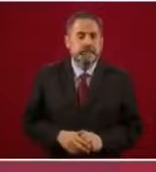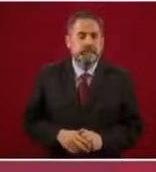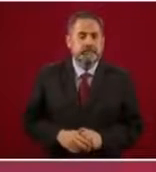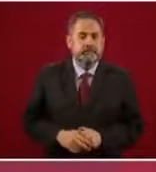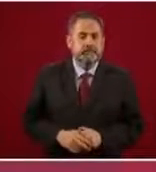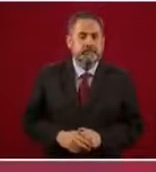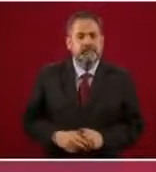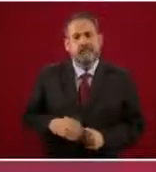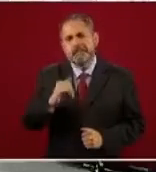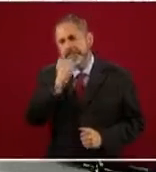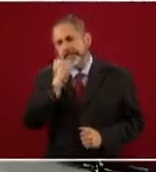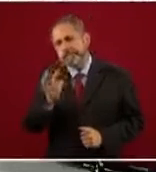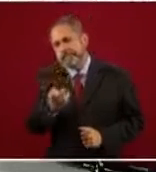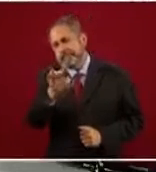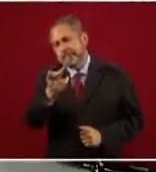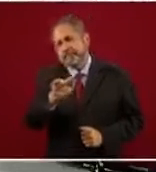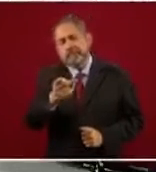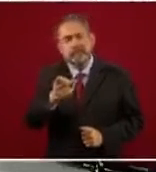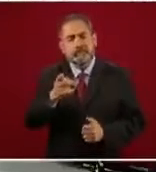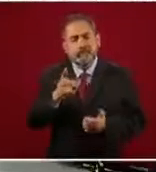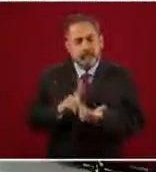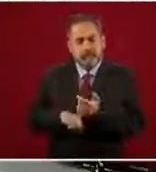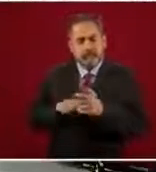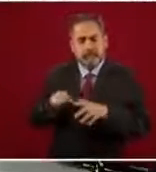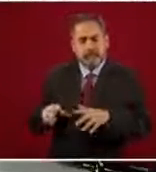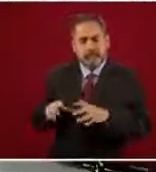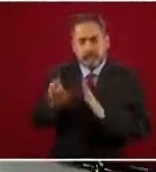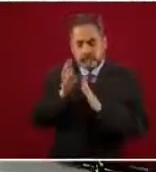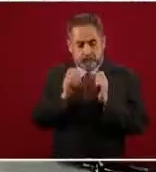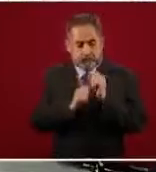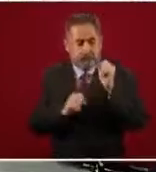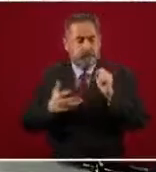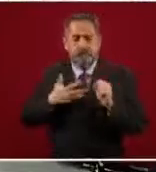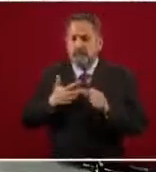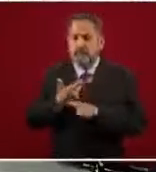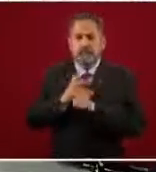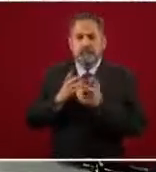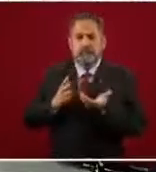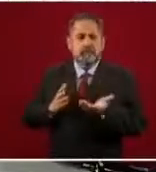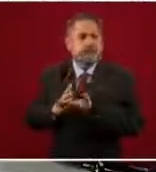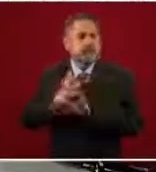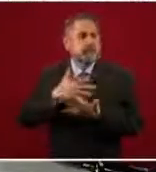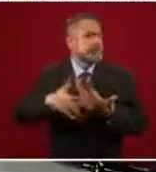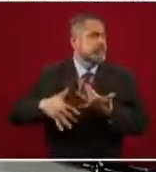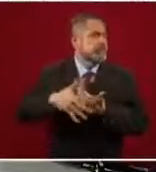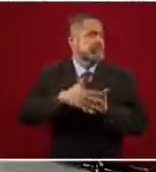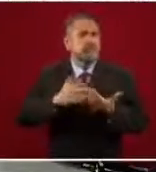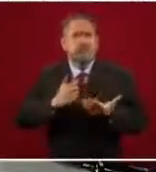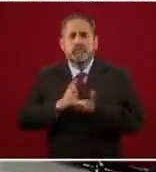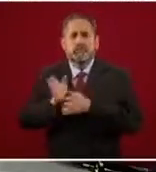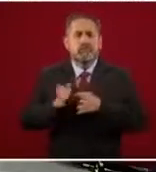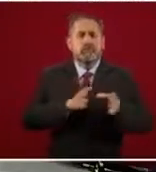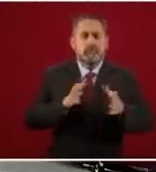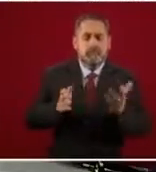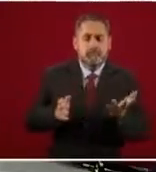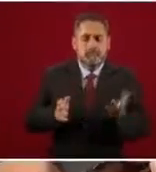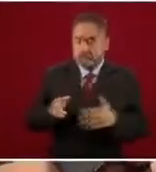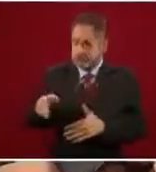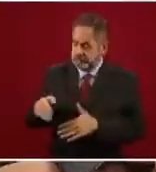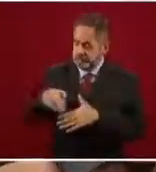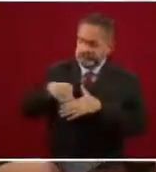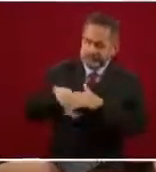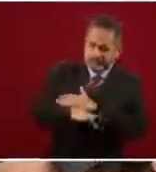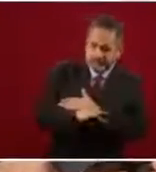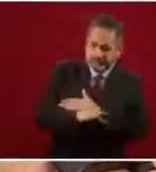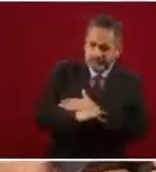Perdón la pregunta, pero dentro de la Constitución dice que toda persona tiene libre paso por todo el país. A lo que voy es, una vez que ya están dentro, ¿por qué